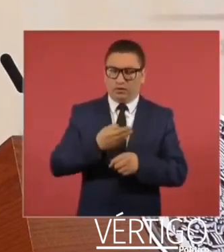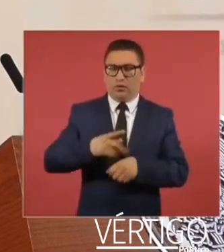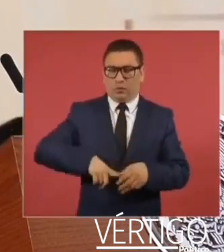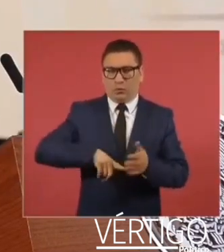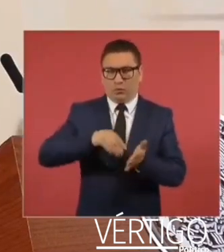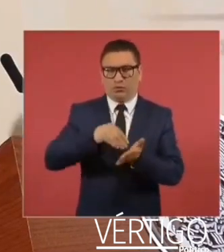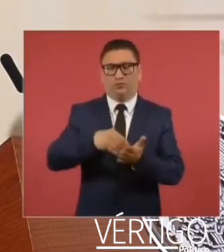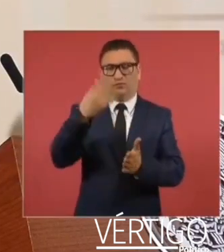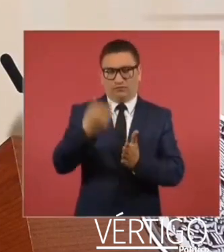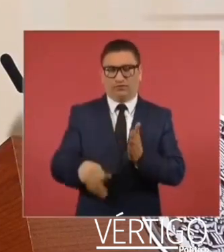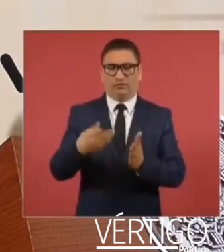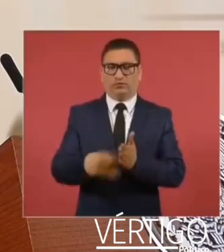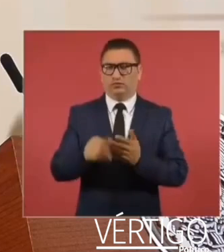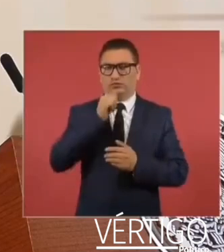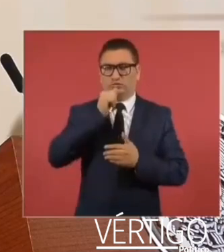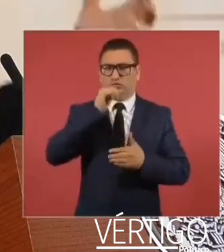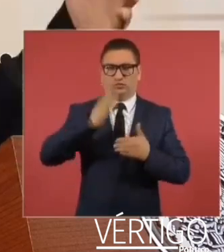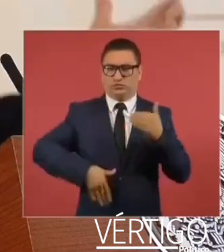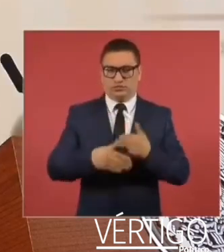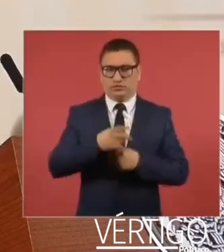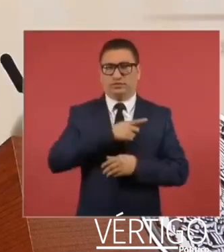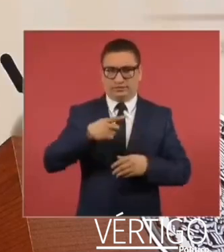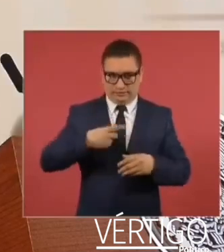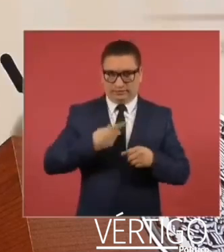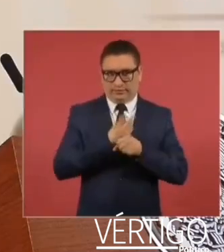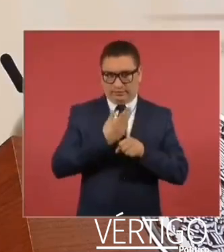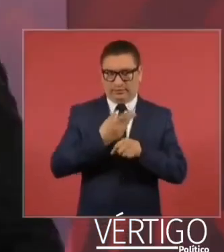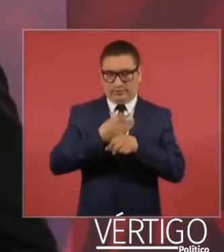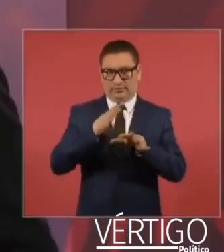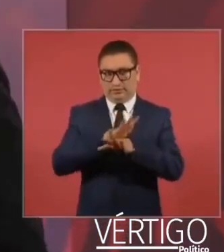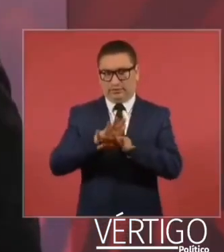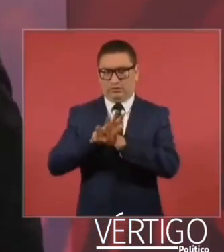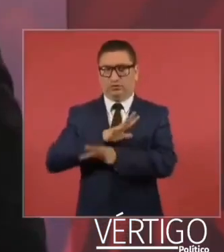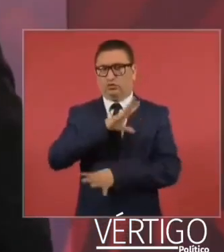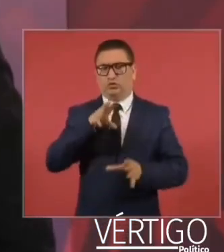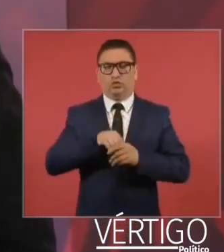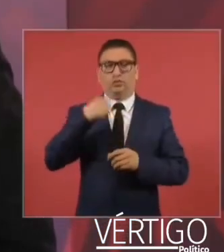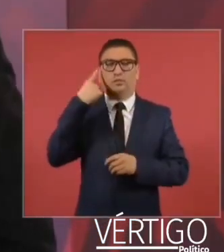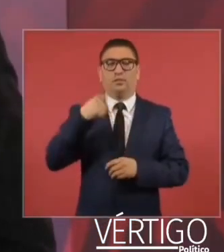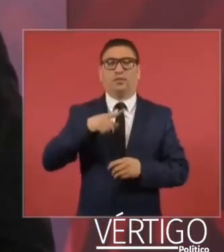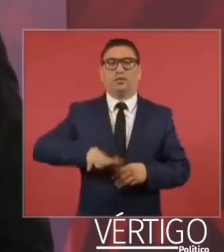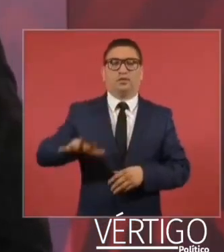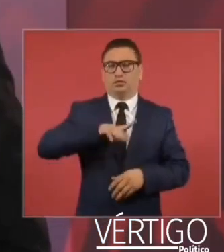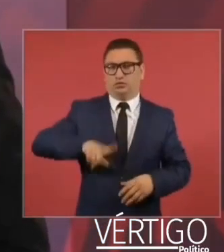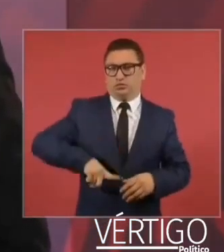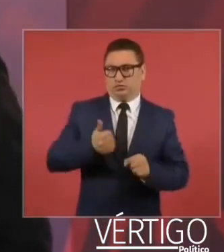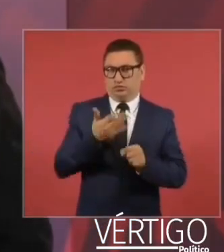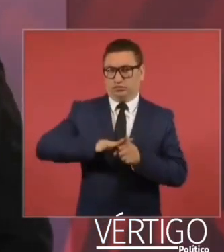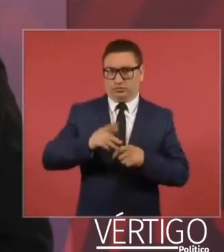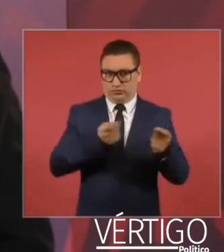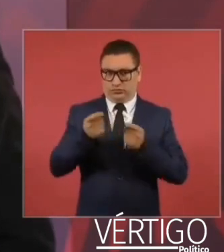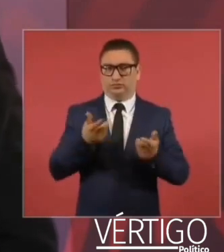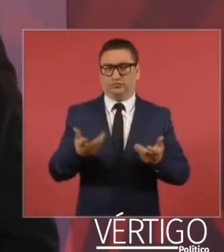de la Constitución. Se plantea la extinción de algunos organismos autónomos, entre los que está el Instituto Nacional de Transparencia, Acceso